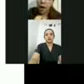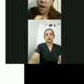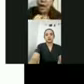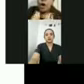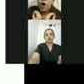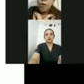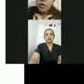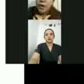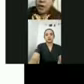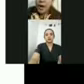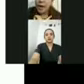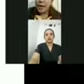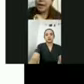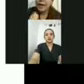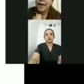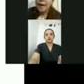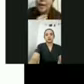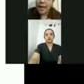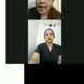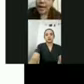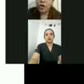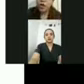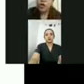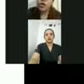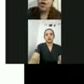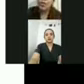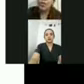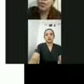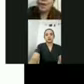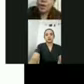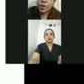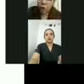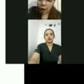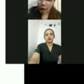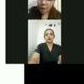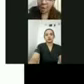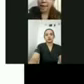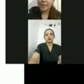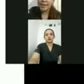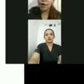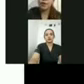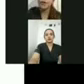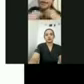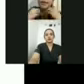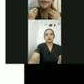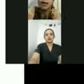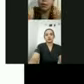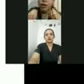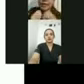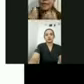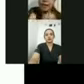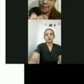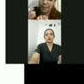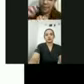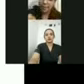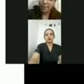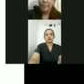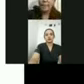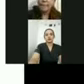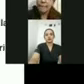escritura, cómo se van a dar y de qué manera los niños en un ambiente escolar van a ser los facilitadores de